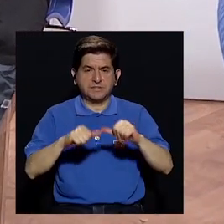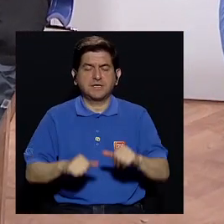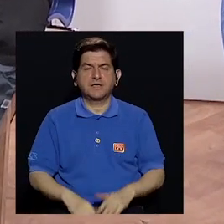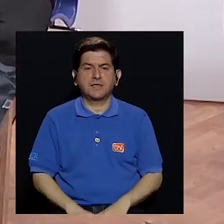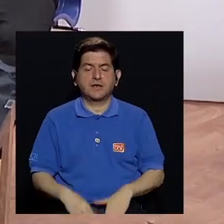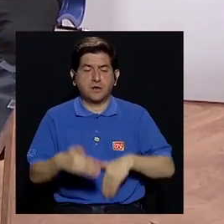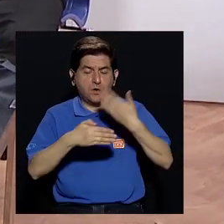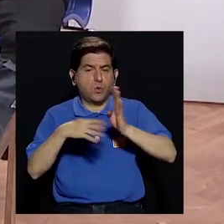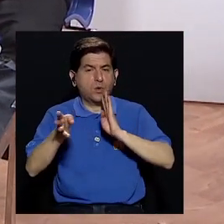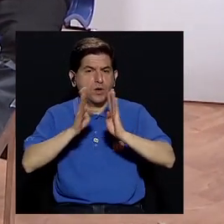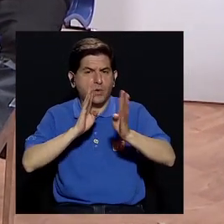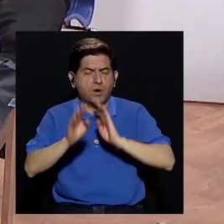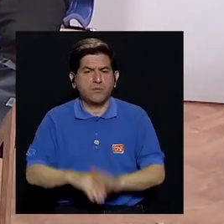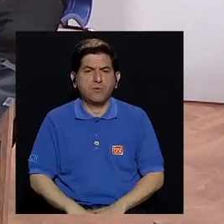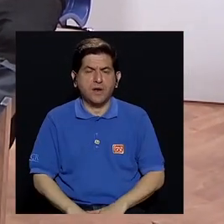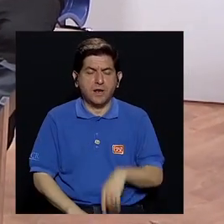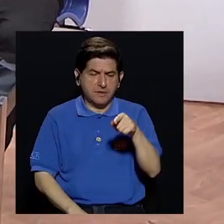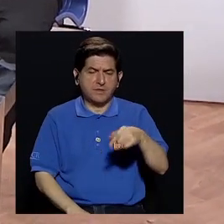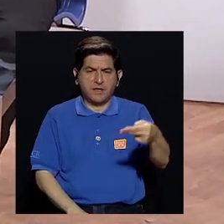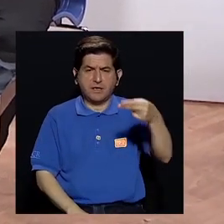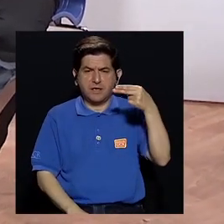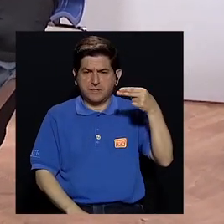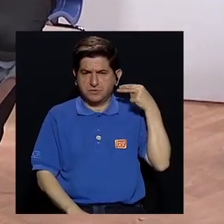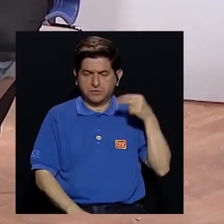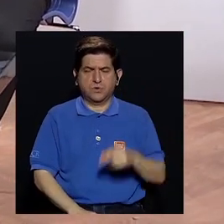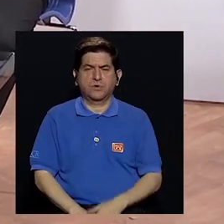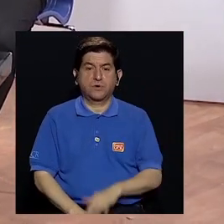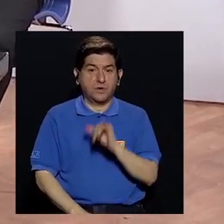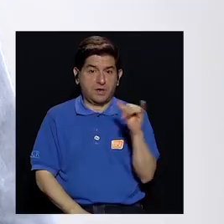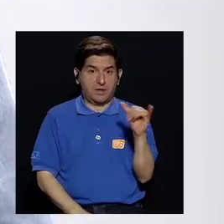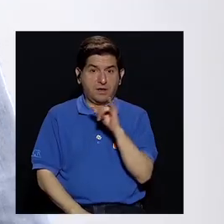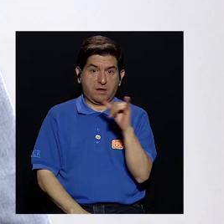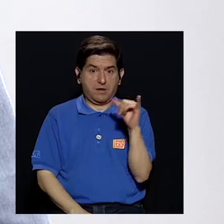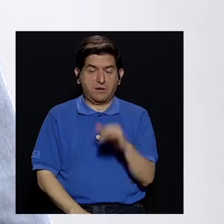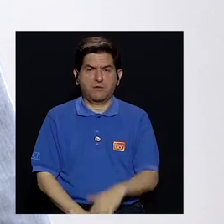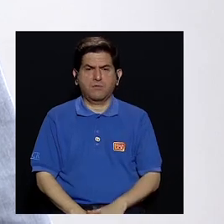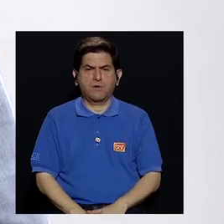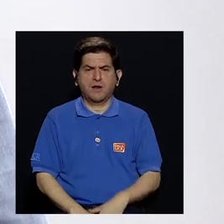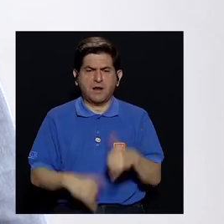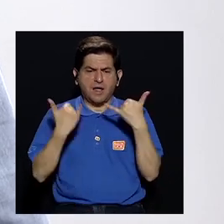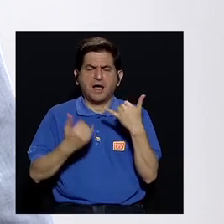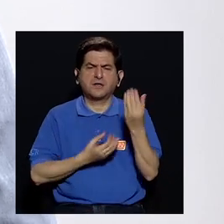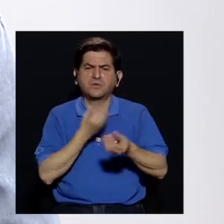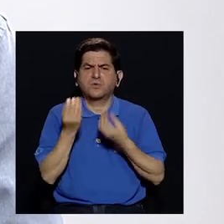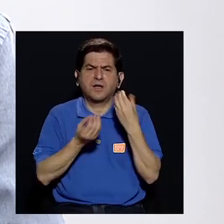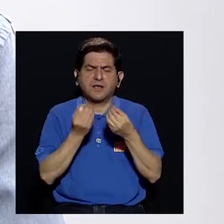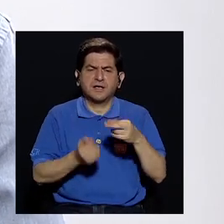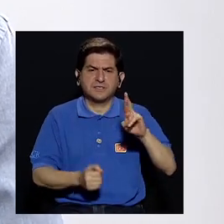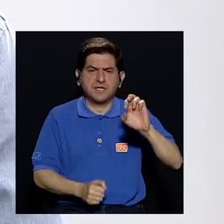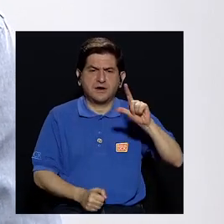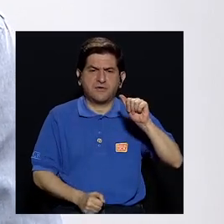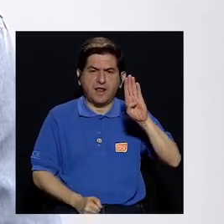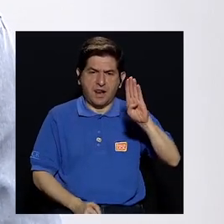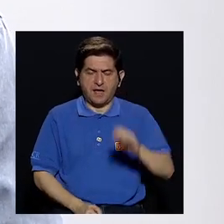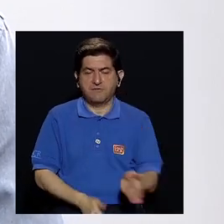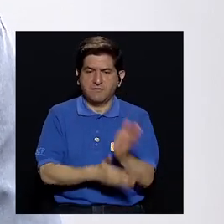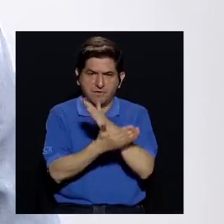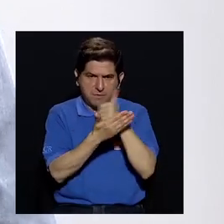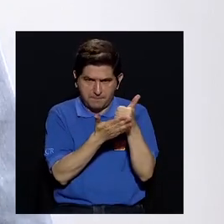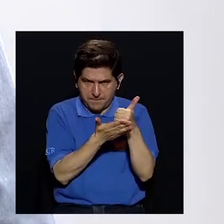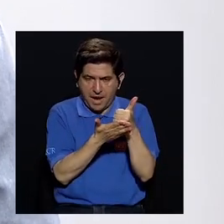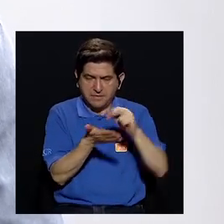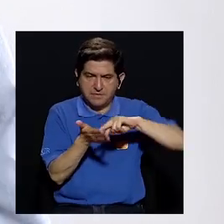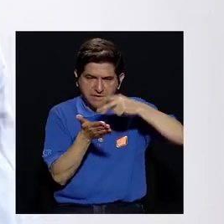seguimos en el siguiente segmento hablando un poquito de su antecedente su historia y también este que hace actualmente el relato parte